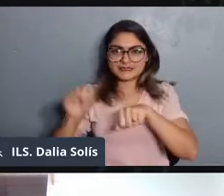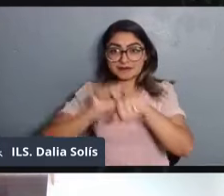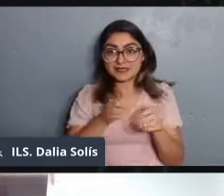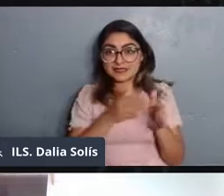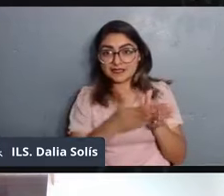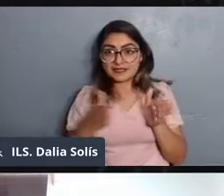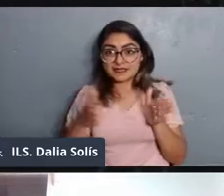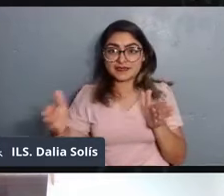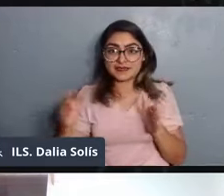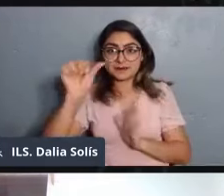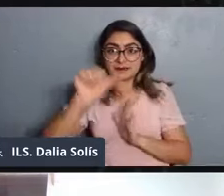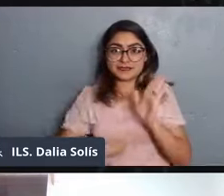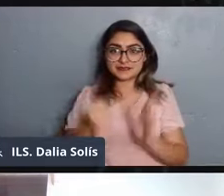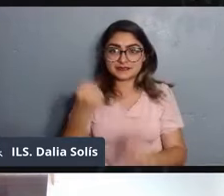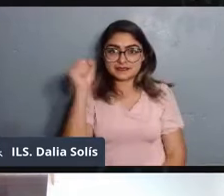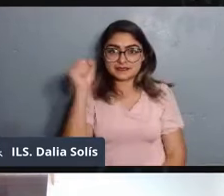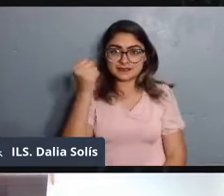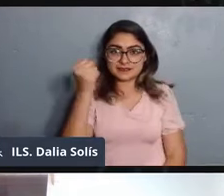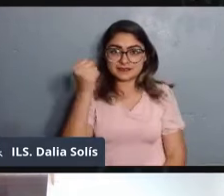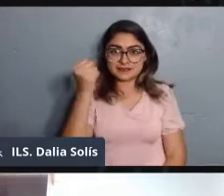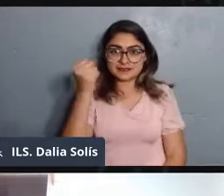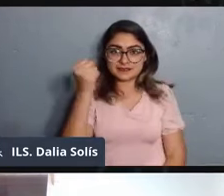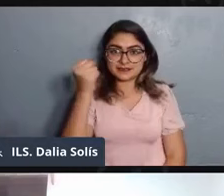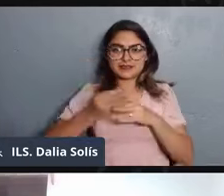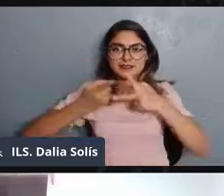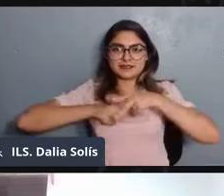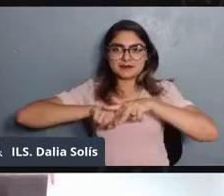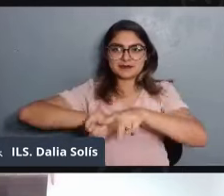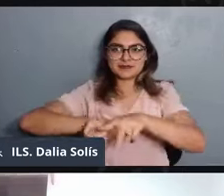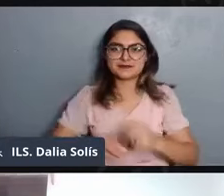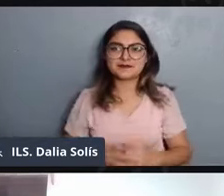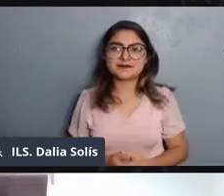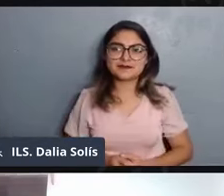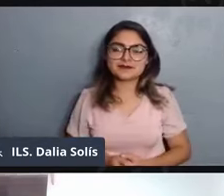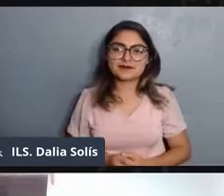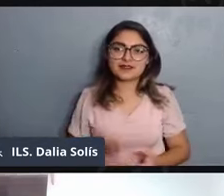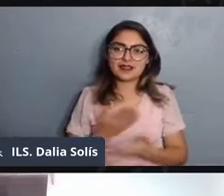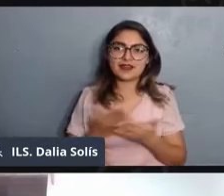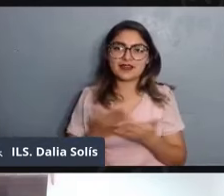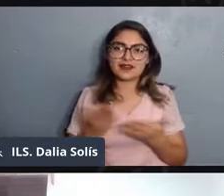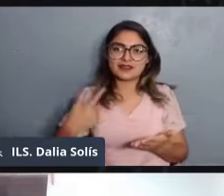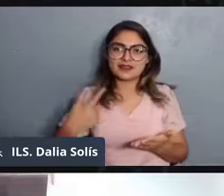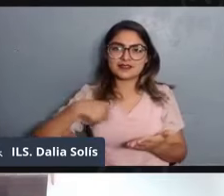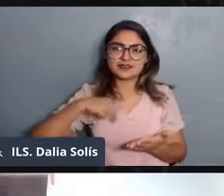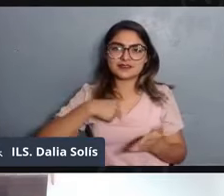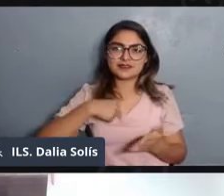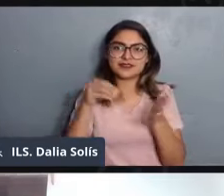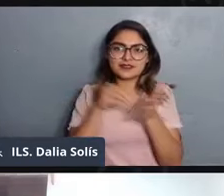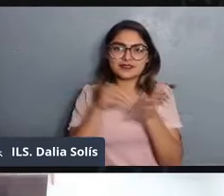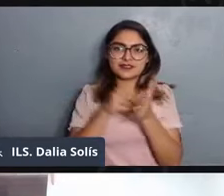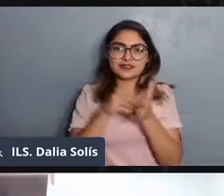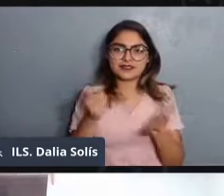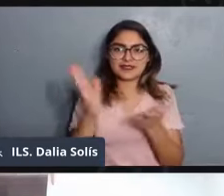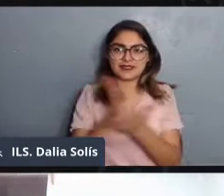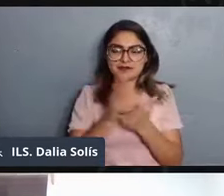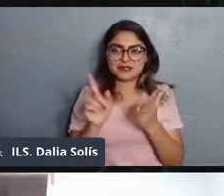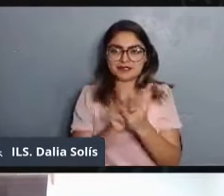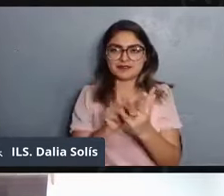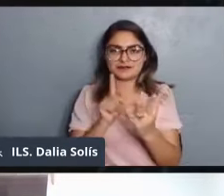Bueno, seguimos en este aislamiento que nos han venido explicando que es físico, no social, y que también, bueno, en